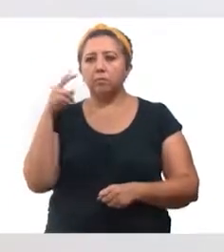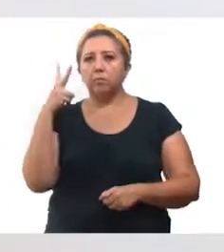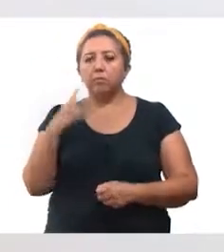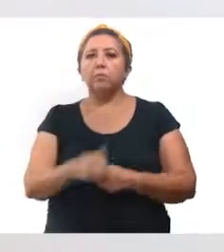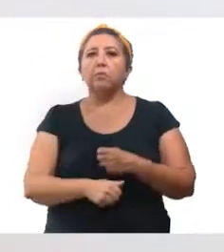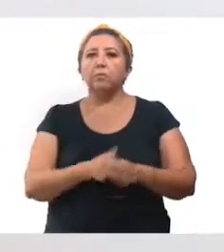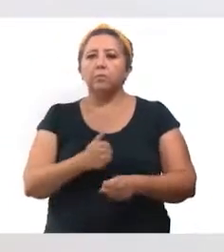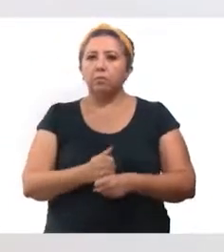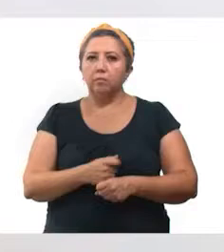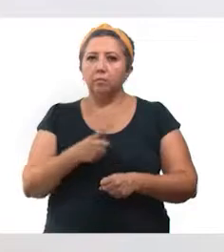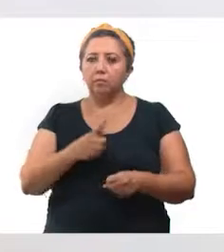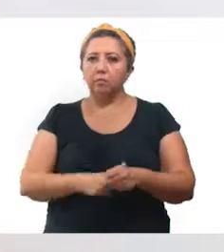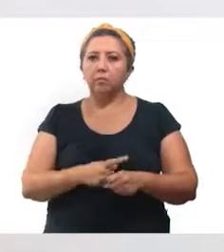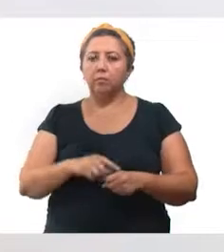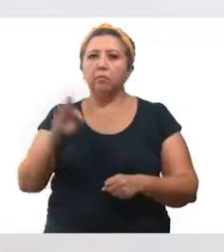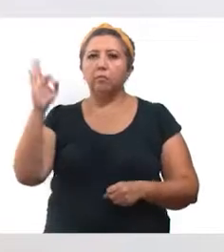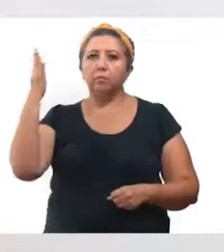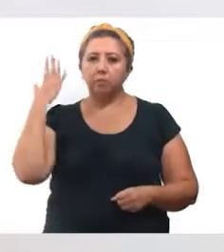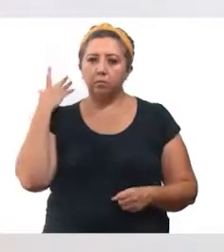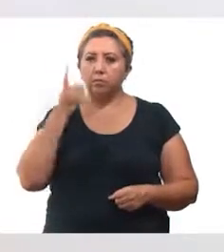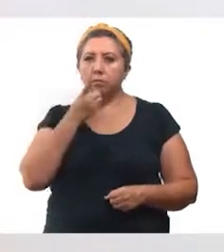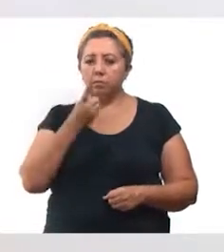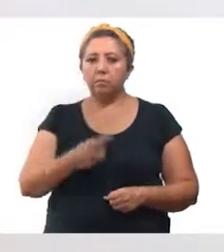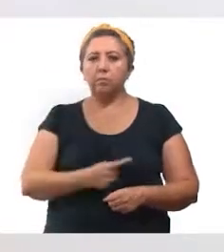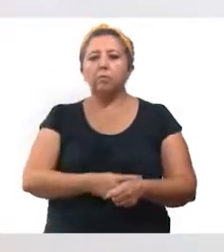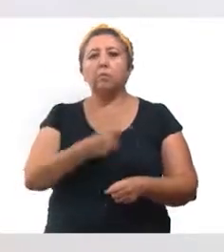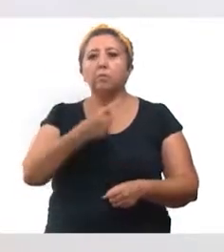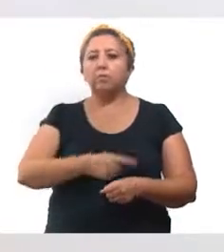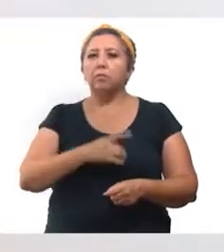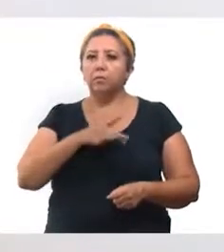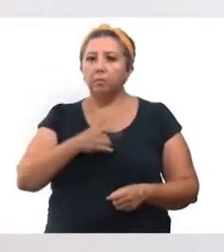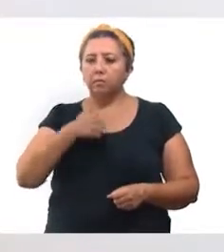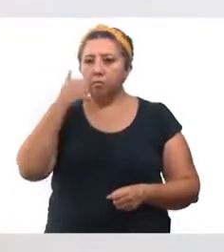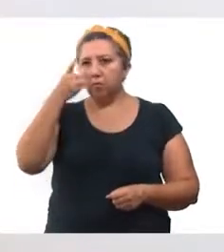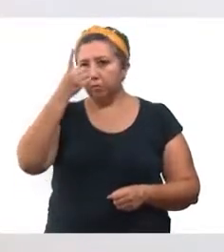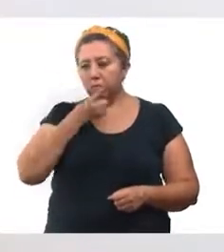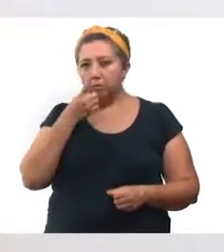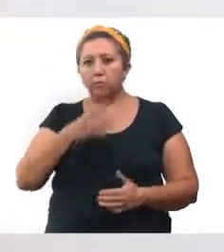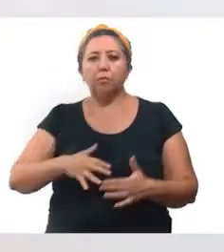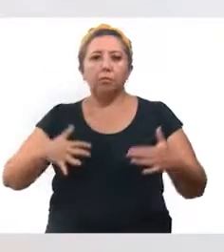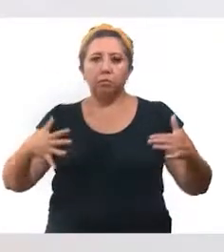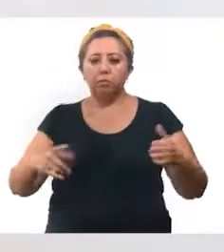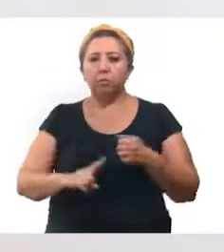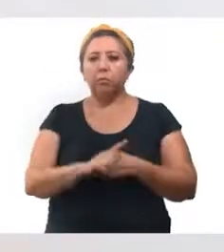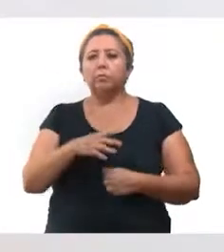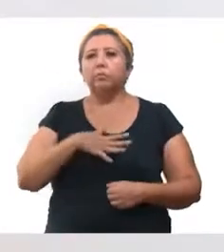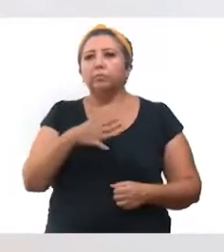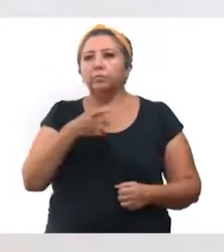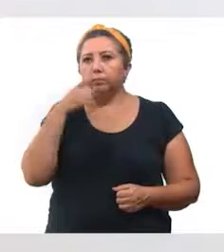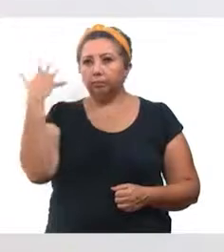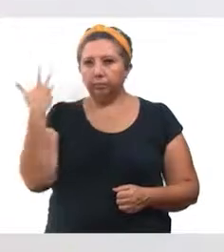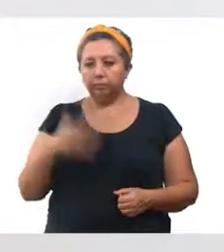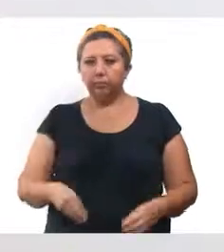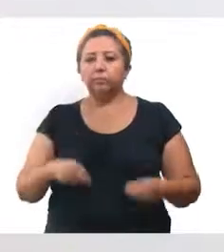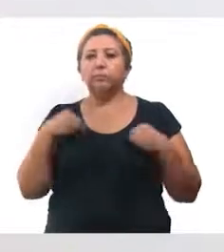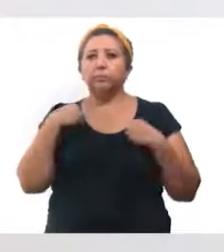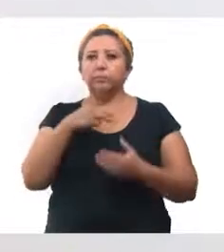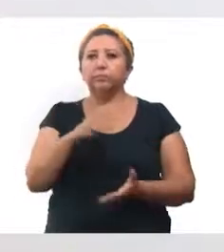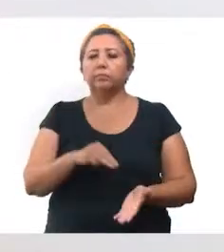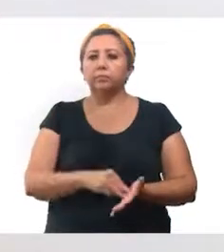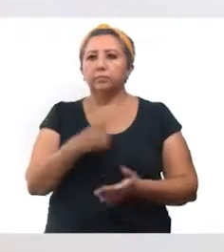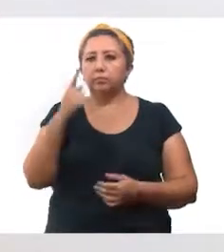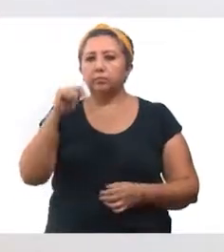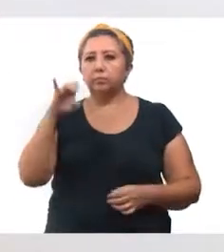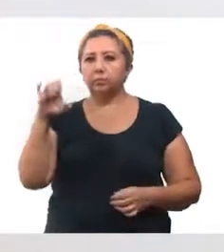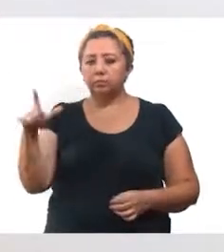92 años. Sus principales enfermedades fueron hipertensión arterial, diabetes, obesidad y EPOC. 10 residían en Mérida, 1